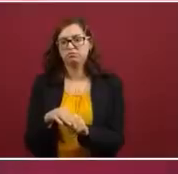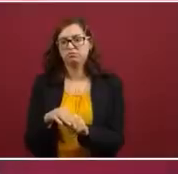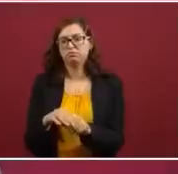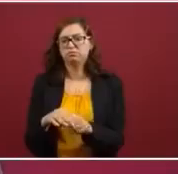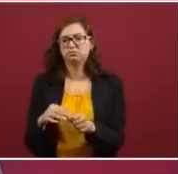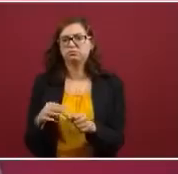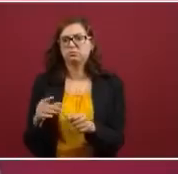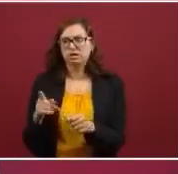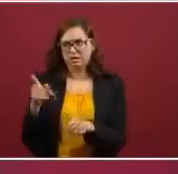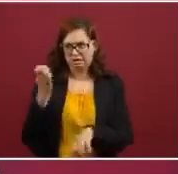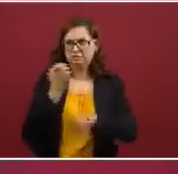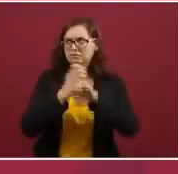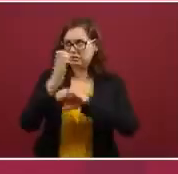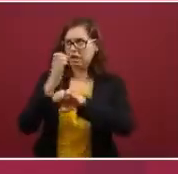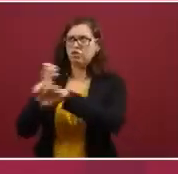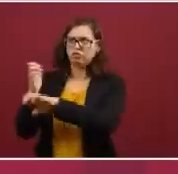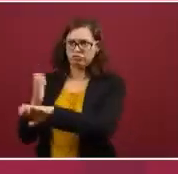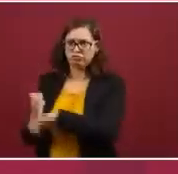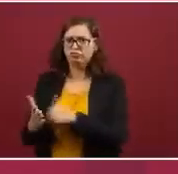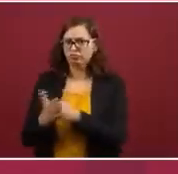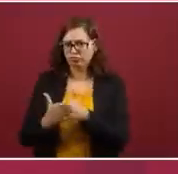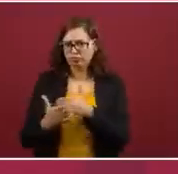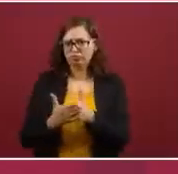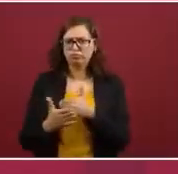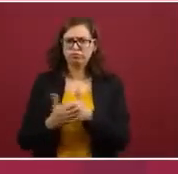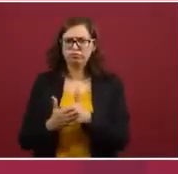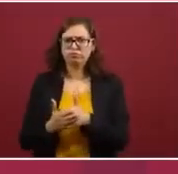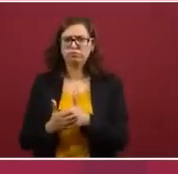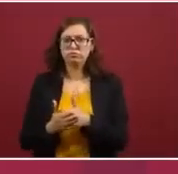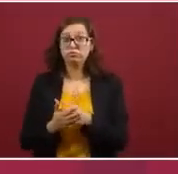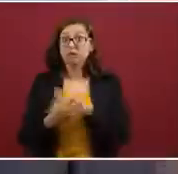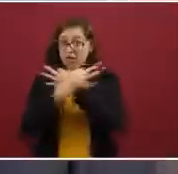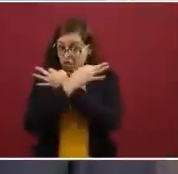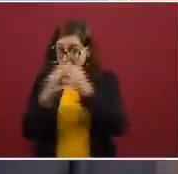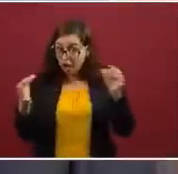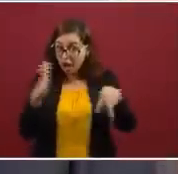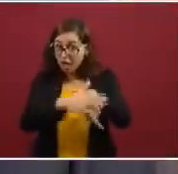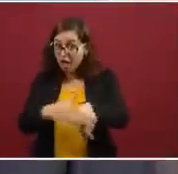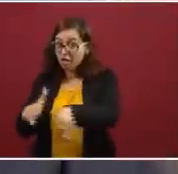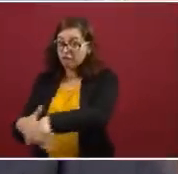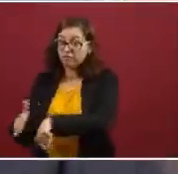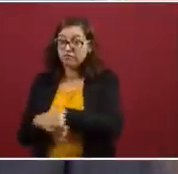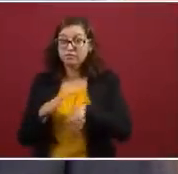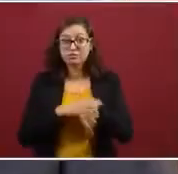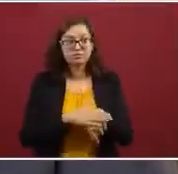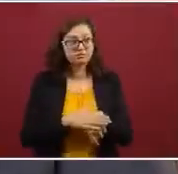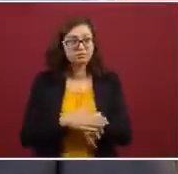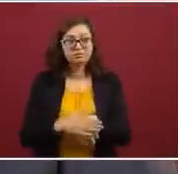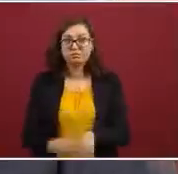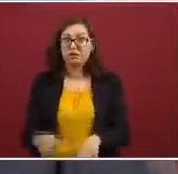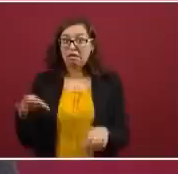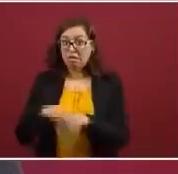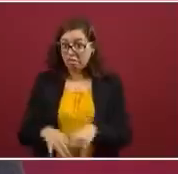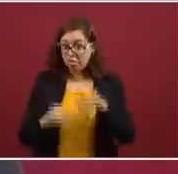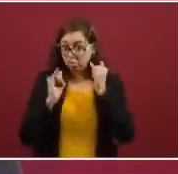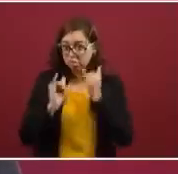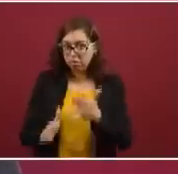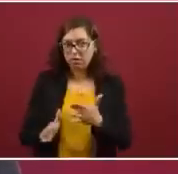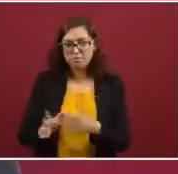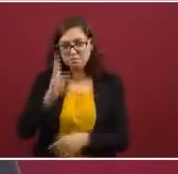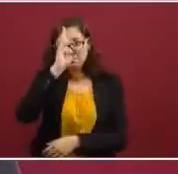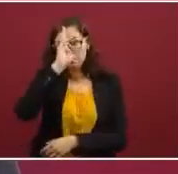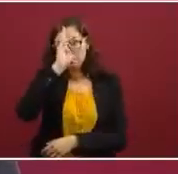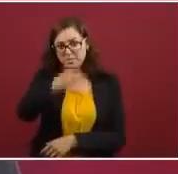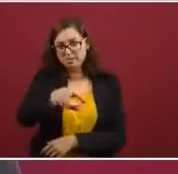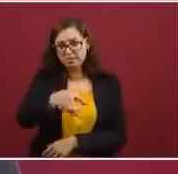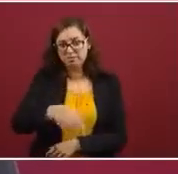que están en curso, que se sepa que no se permite el fraude